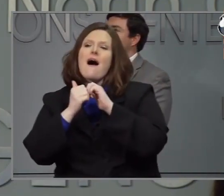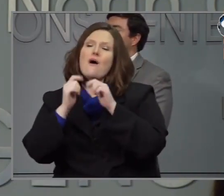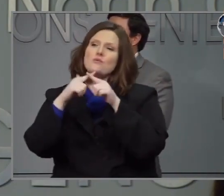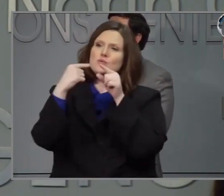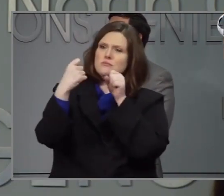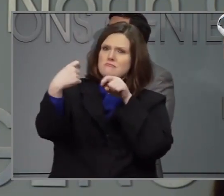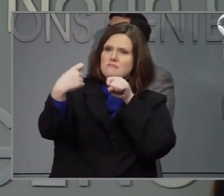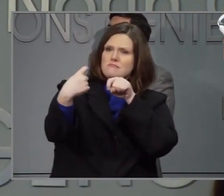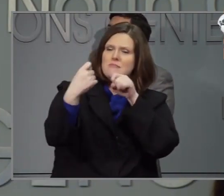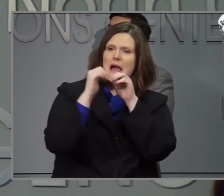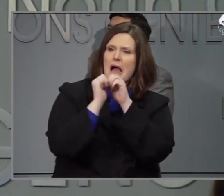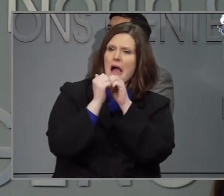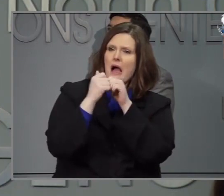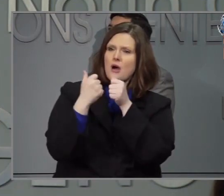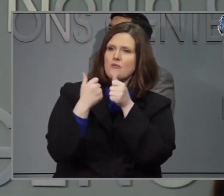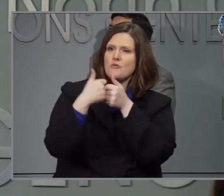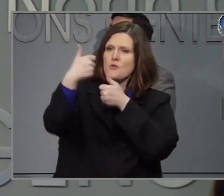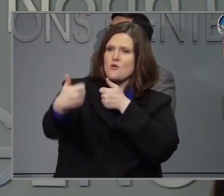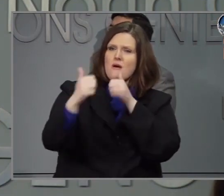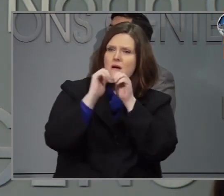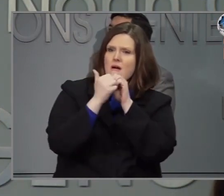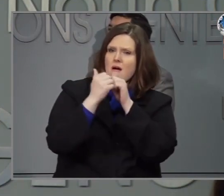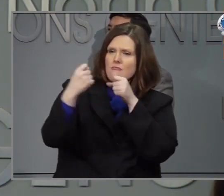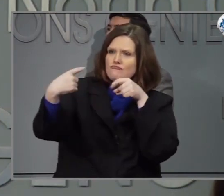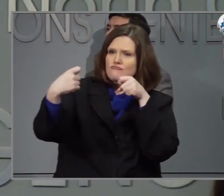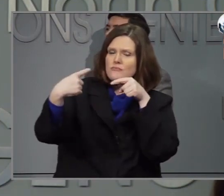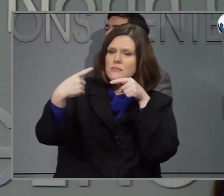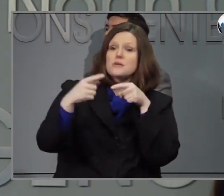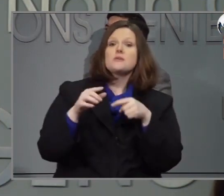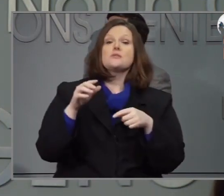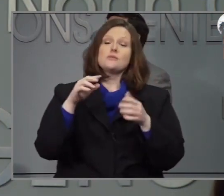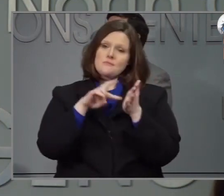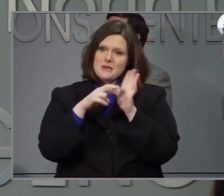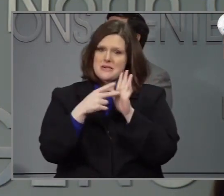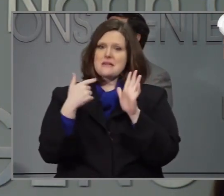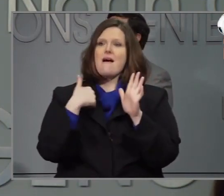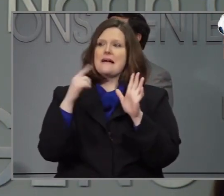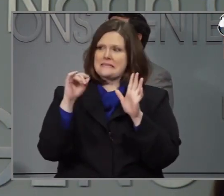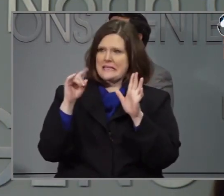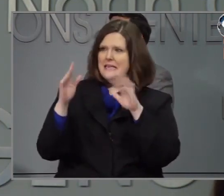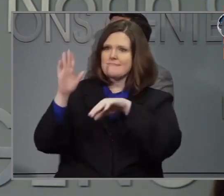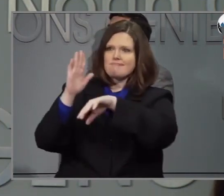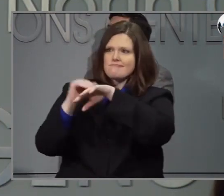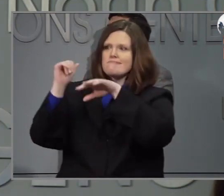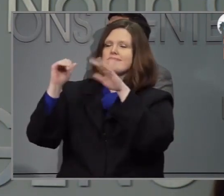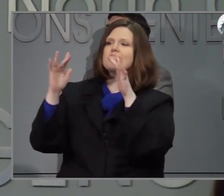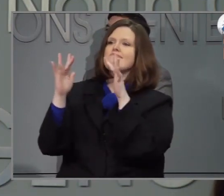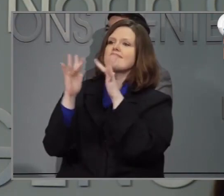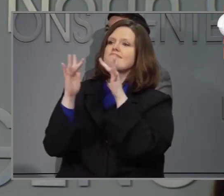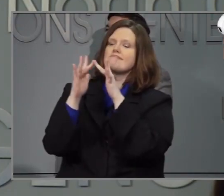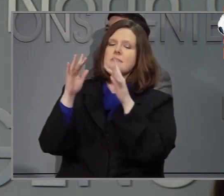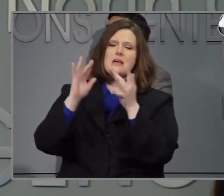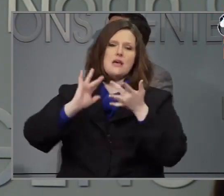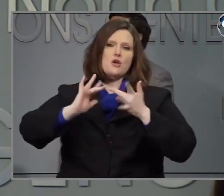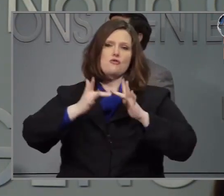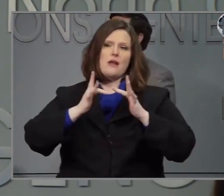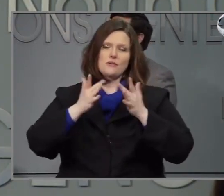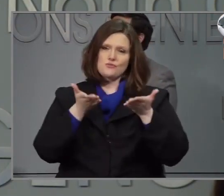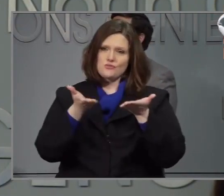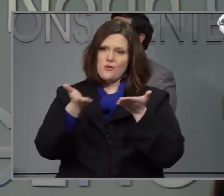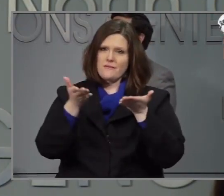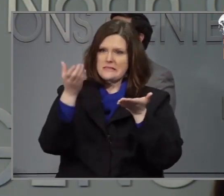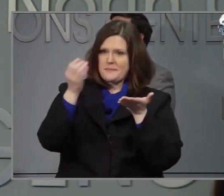creativas o cómo hacer mejor el aprendizaje a distancia para tal fin ha convenido una llamada de conferencia con los